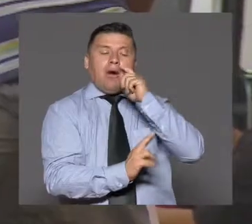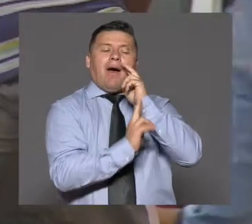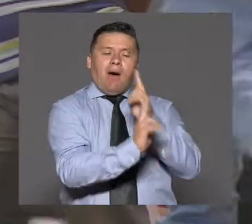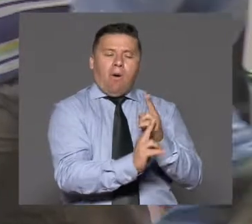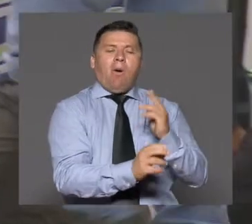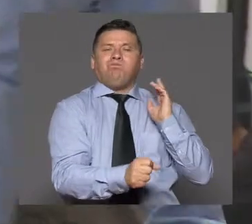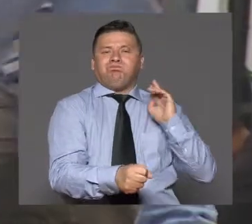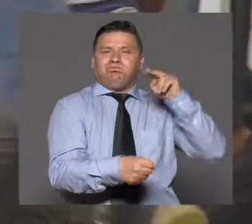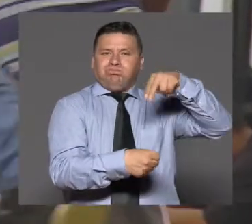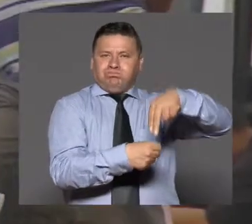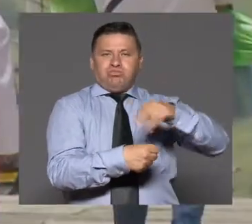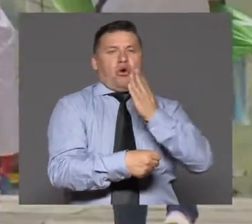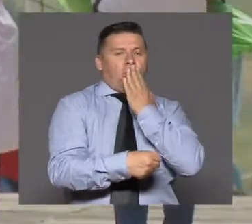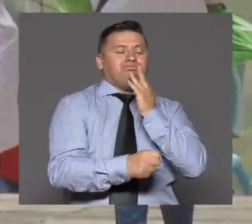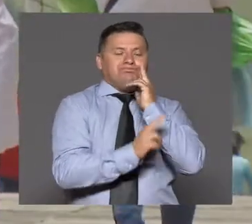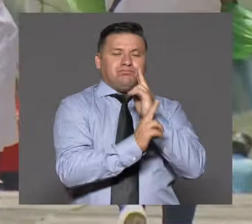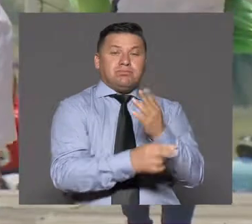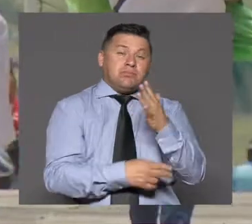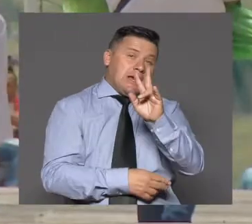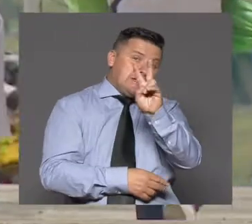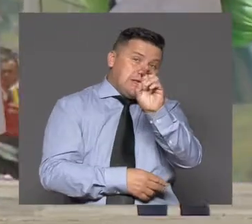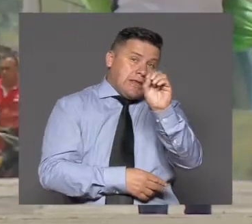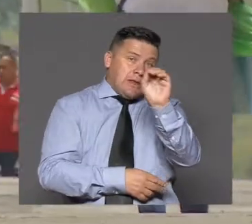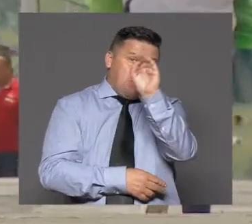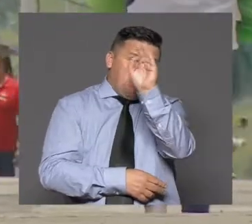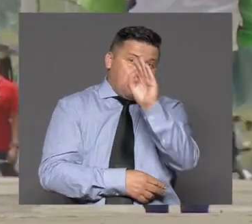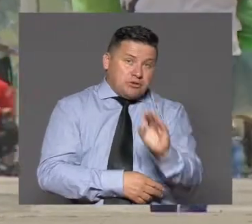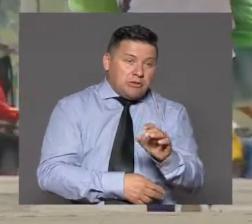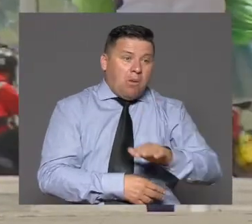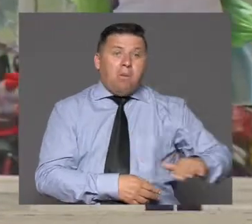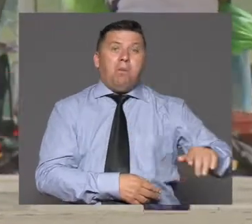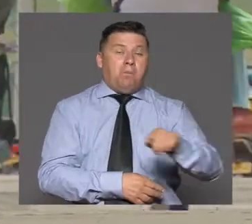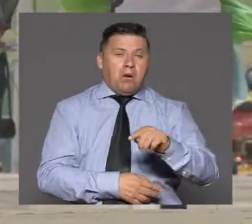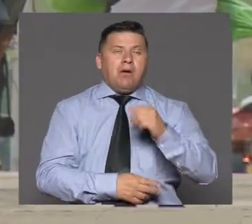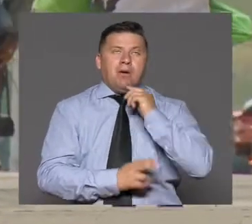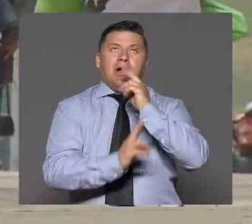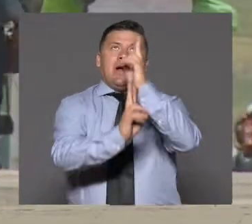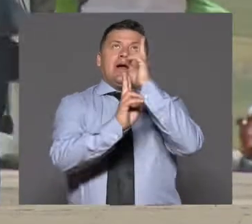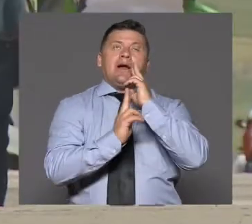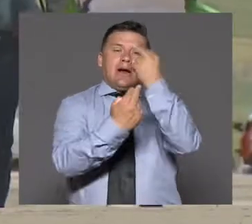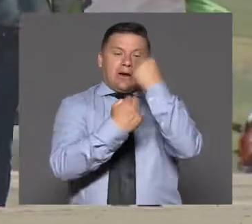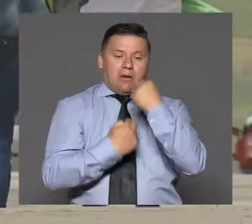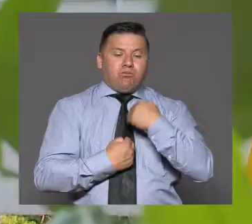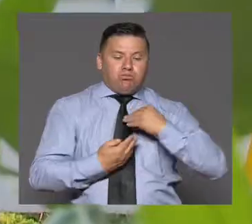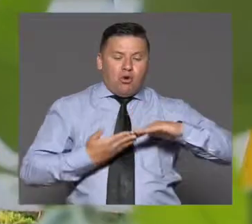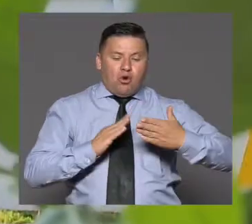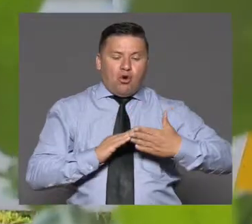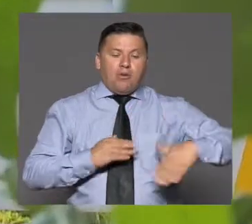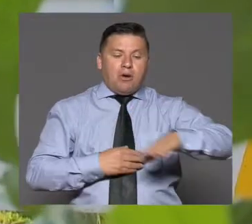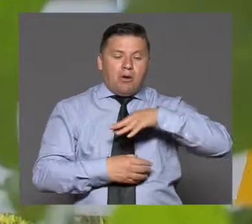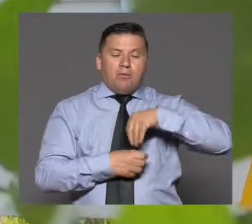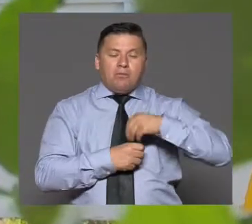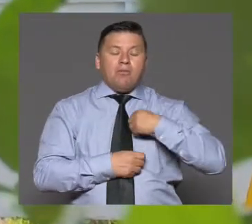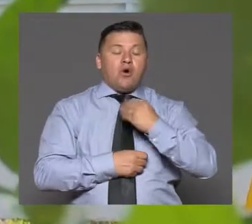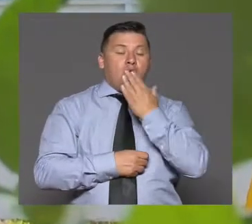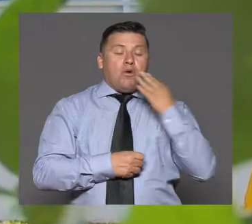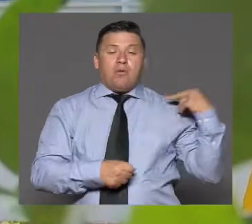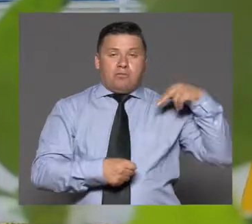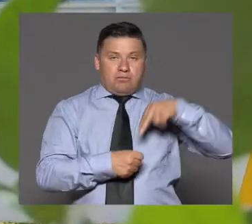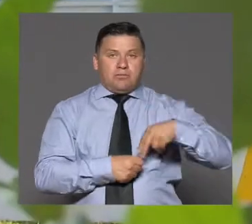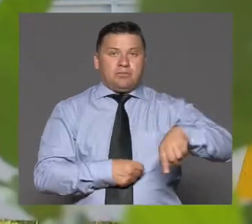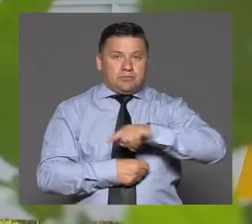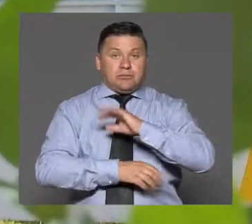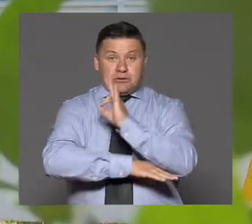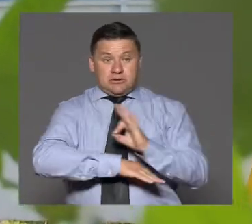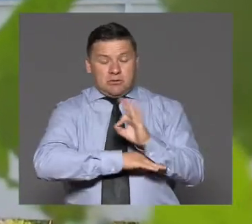nacional, lo que quiere decir que el 70% de sus habitantes se autorreconocen como población indígena. La ESAP también ha enfocado a la